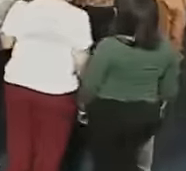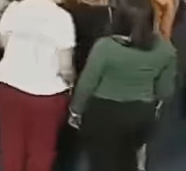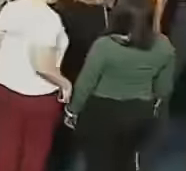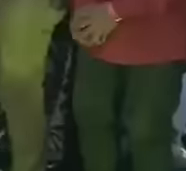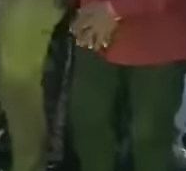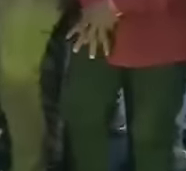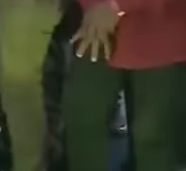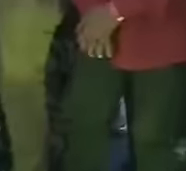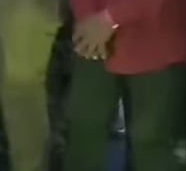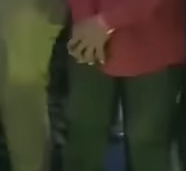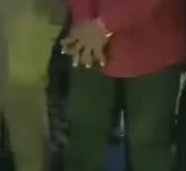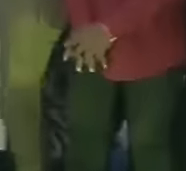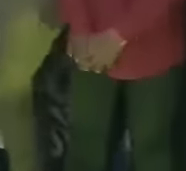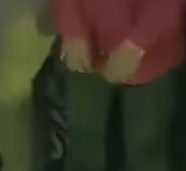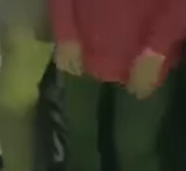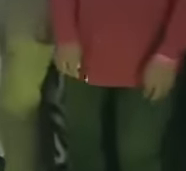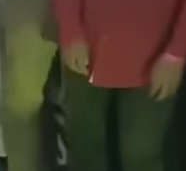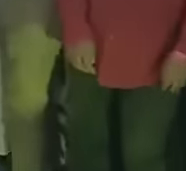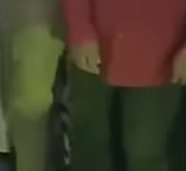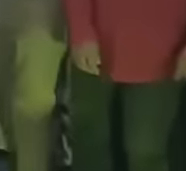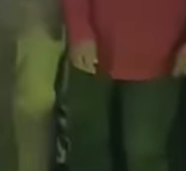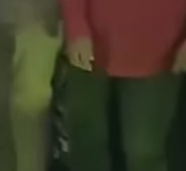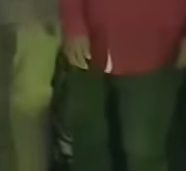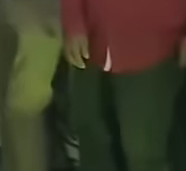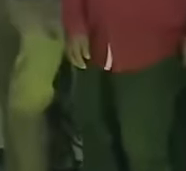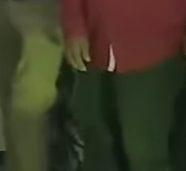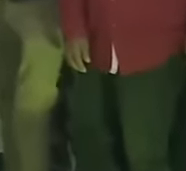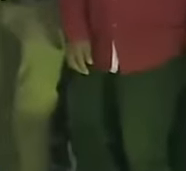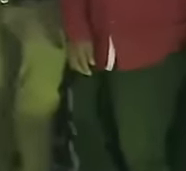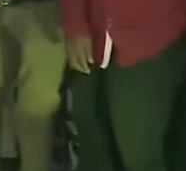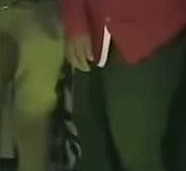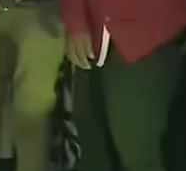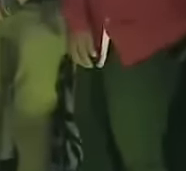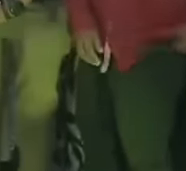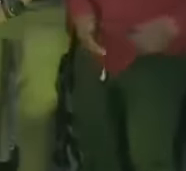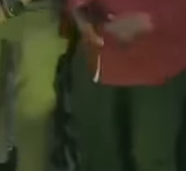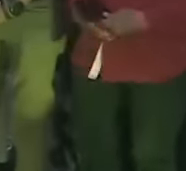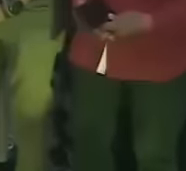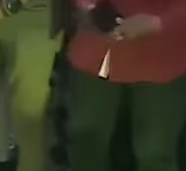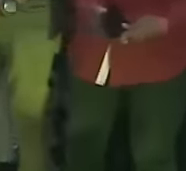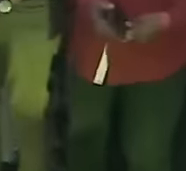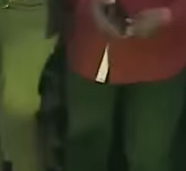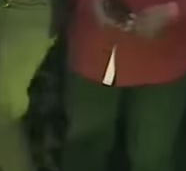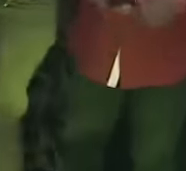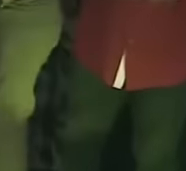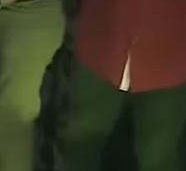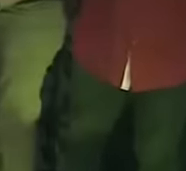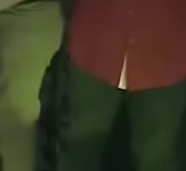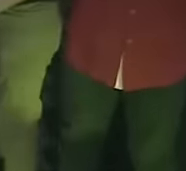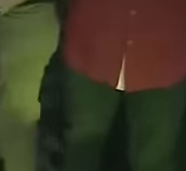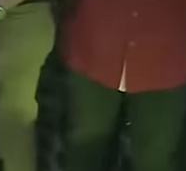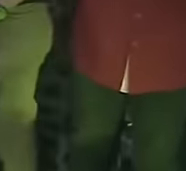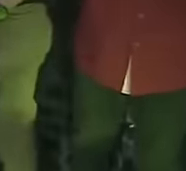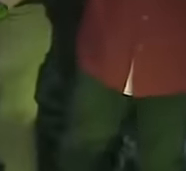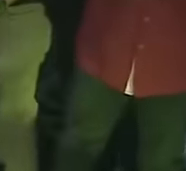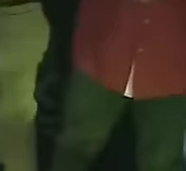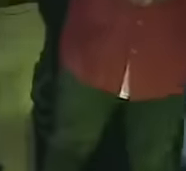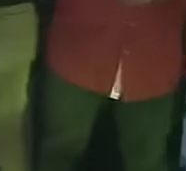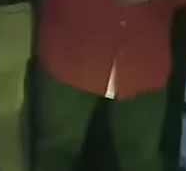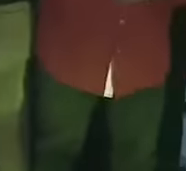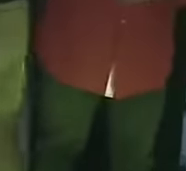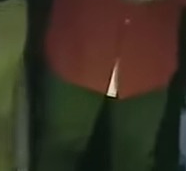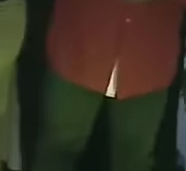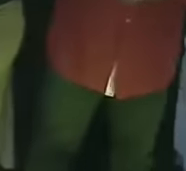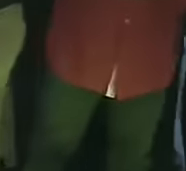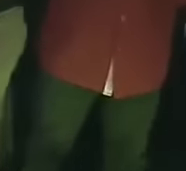así como los planes desestabilizadores, repudiar también la guerra comunicacional, rechazan estos países los actos vandálicos